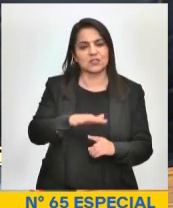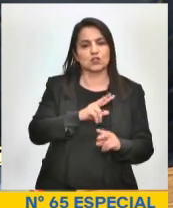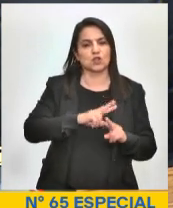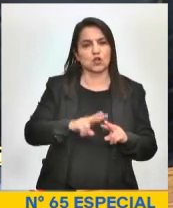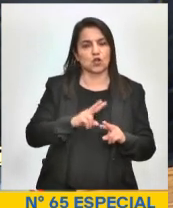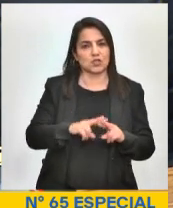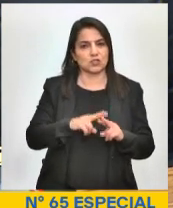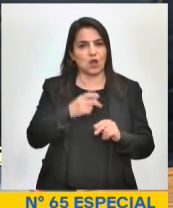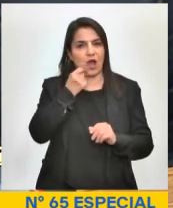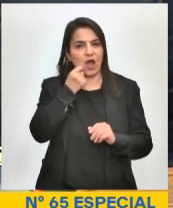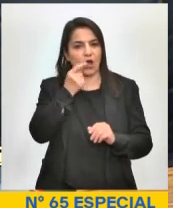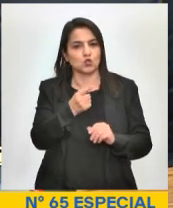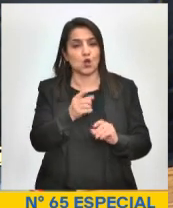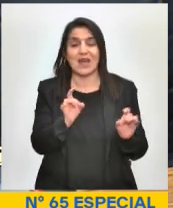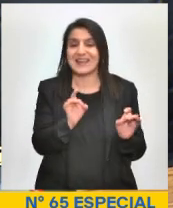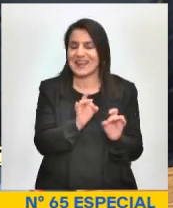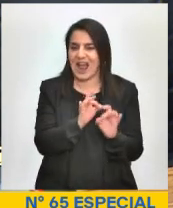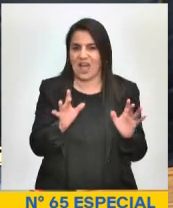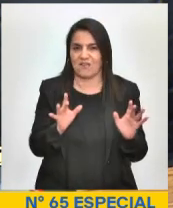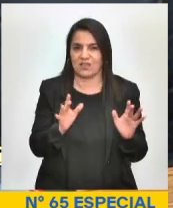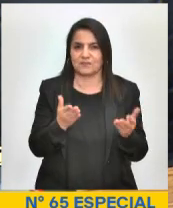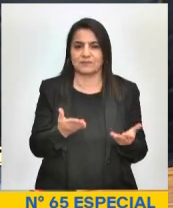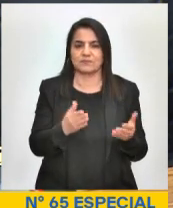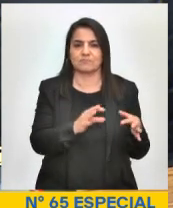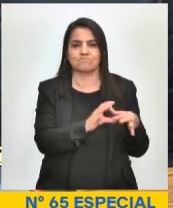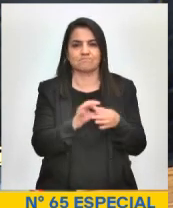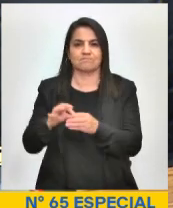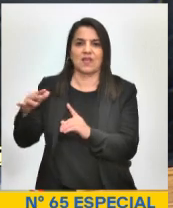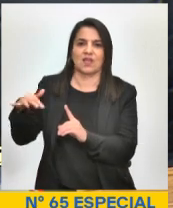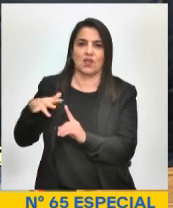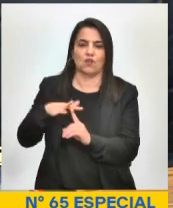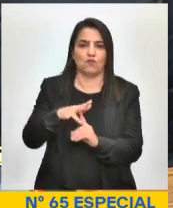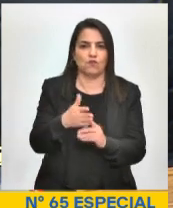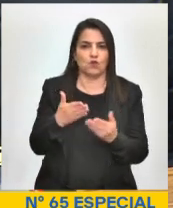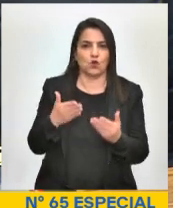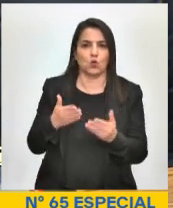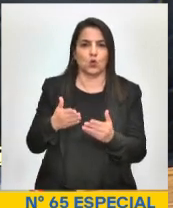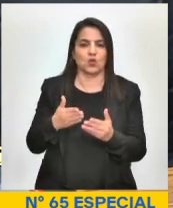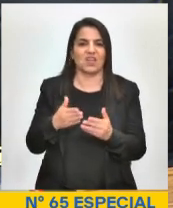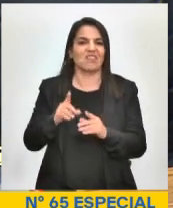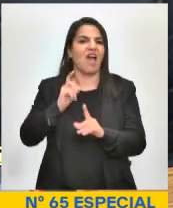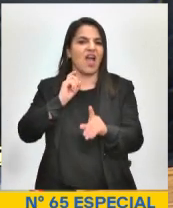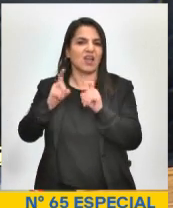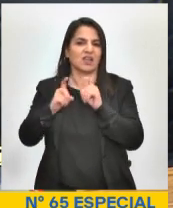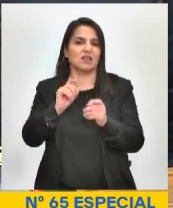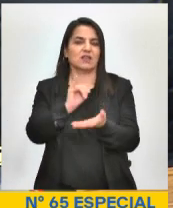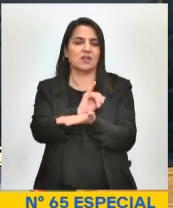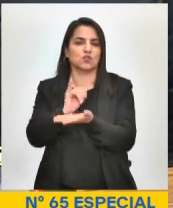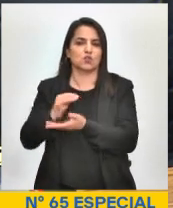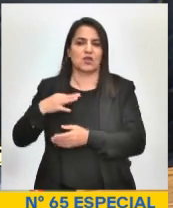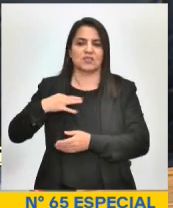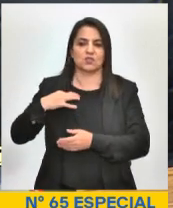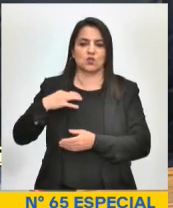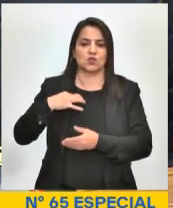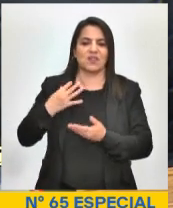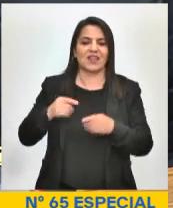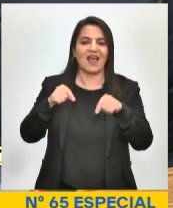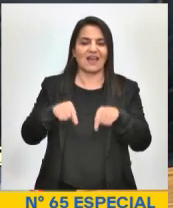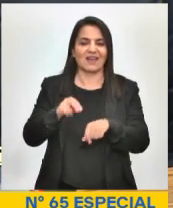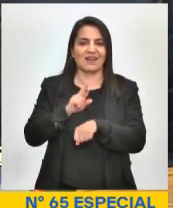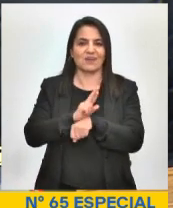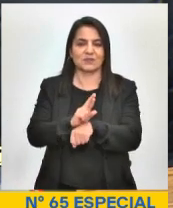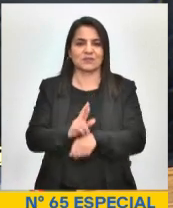en este caso son gravísimos e influyen directamente en el descrédito a las instituciones por parte de la ciudadanía que aquí